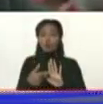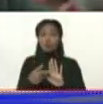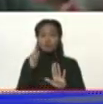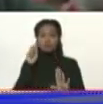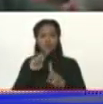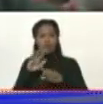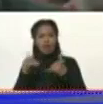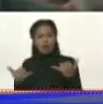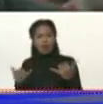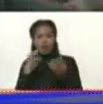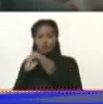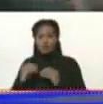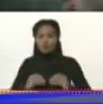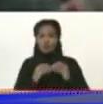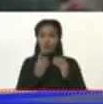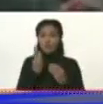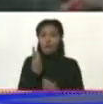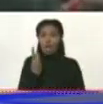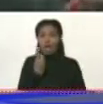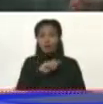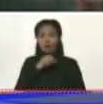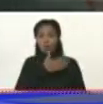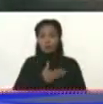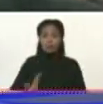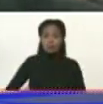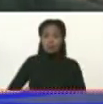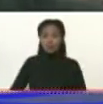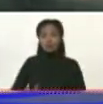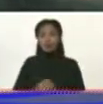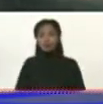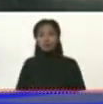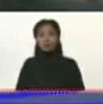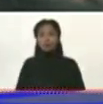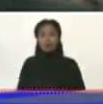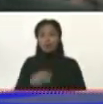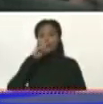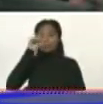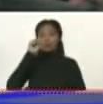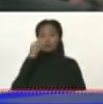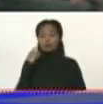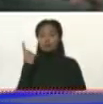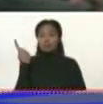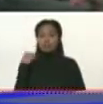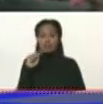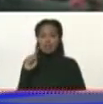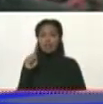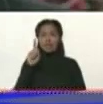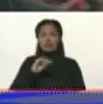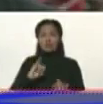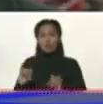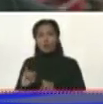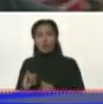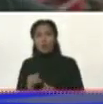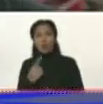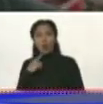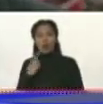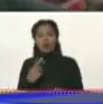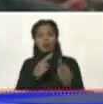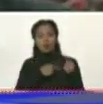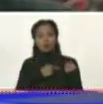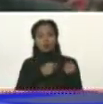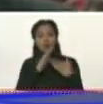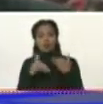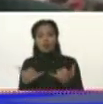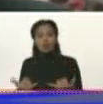las reparaciones ha sido nuestro presidente Nicolás Maduro Moros quien ha tenido la tarea de